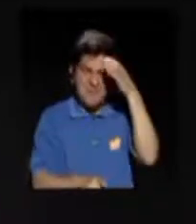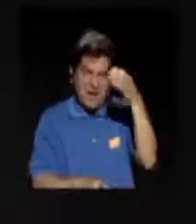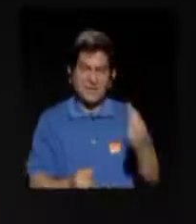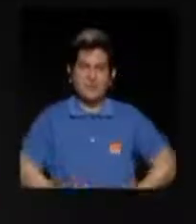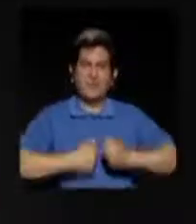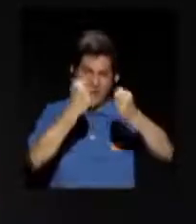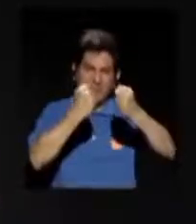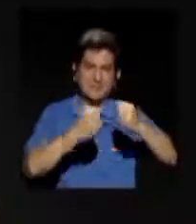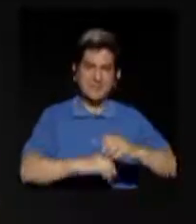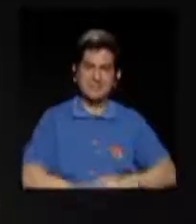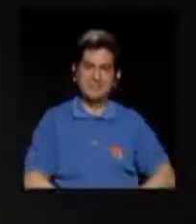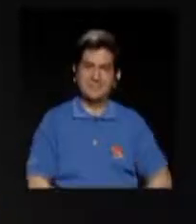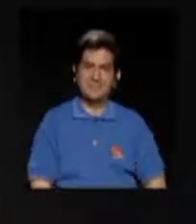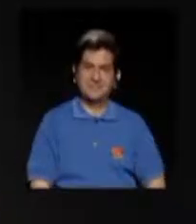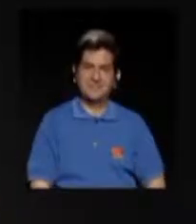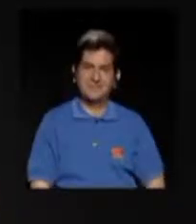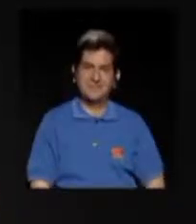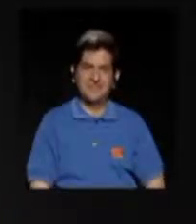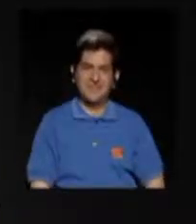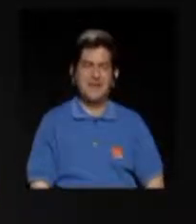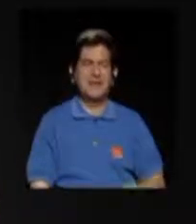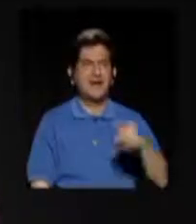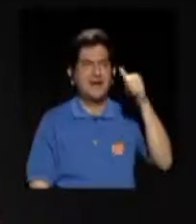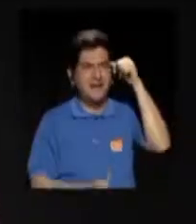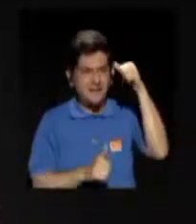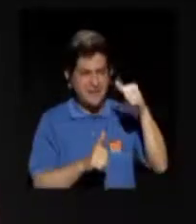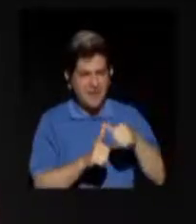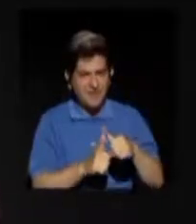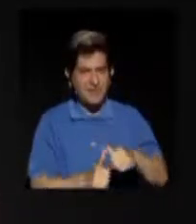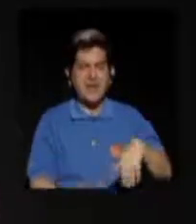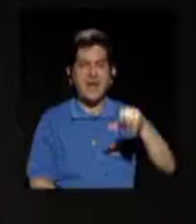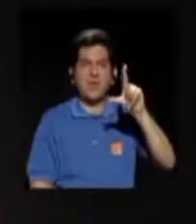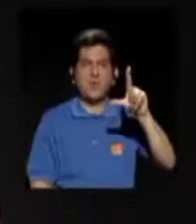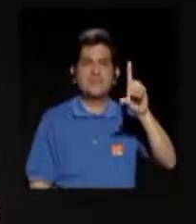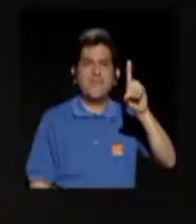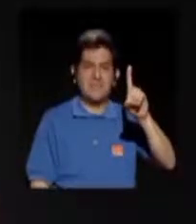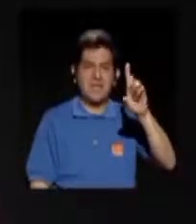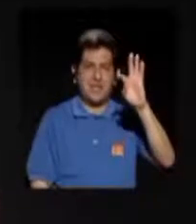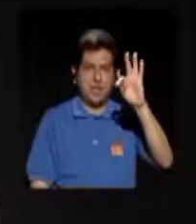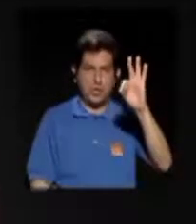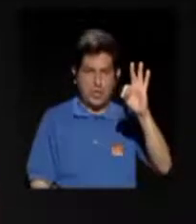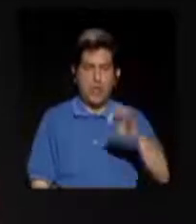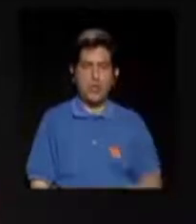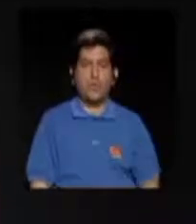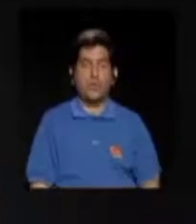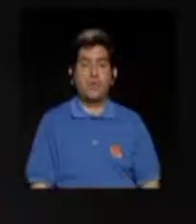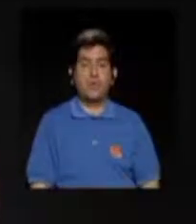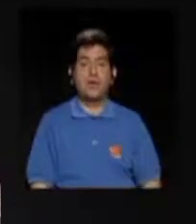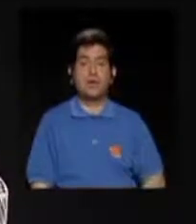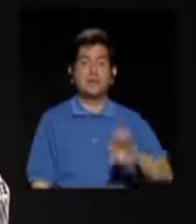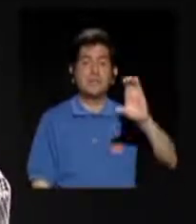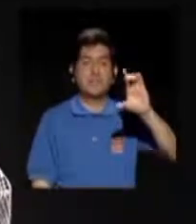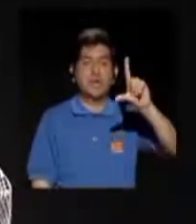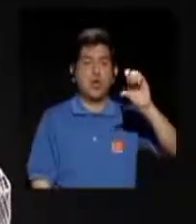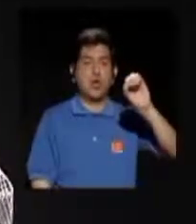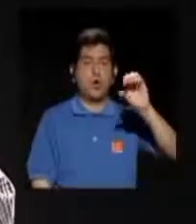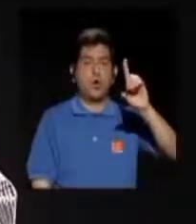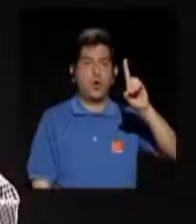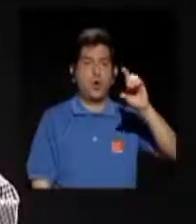Por ejemplo, uno de los que recuerda Luis Demetrio Tinoco es a Clodomiro Picado,